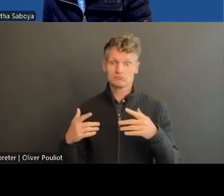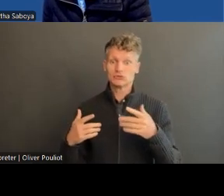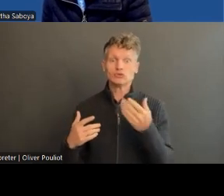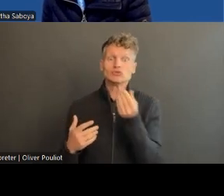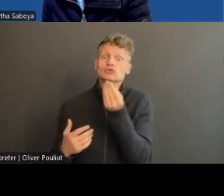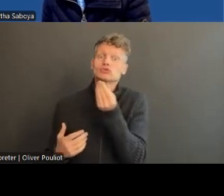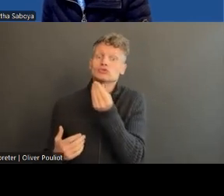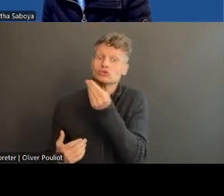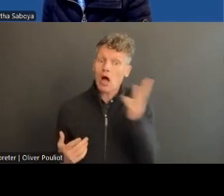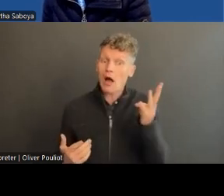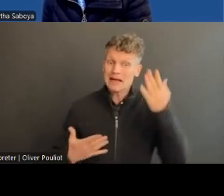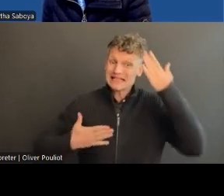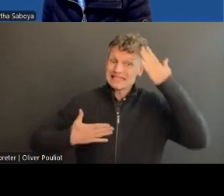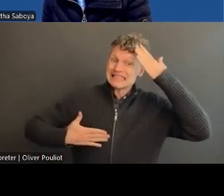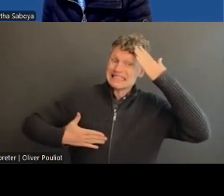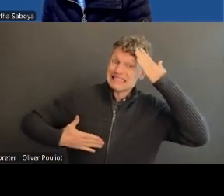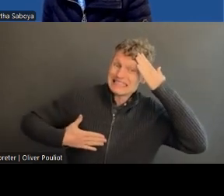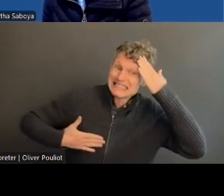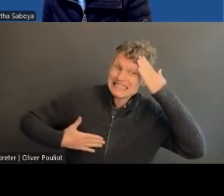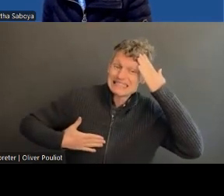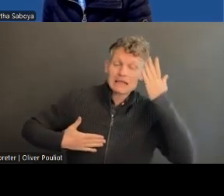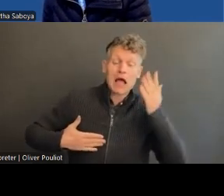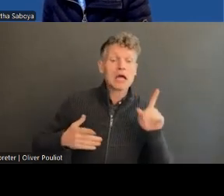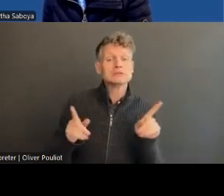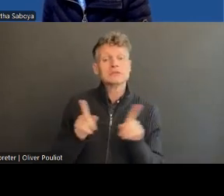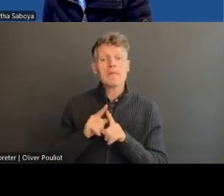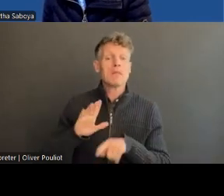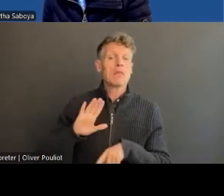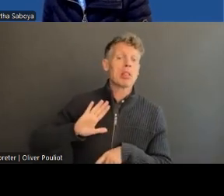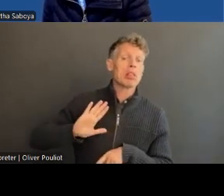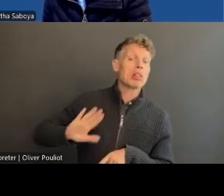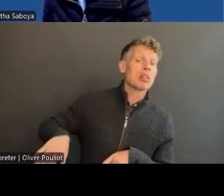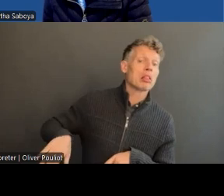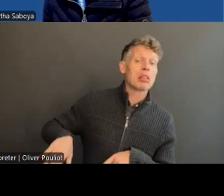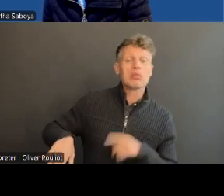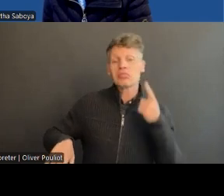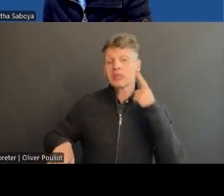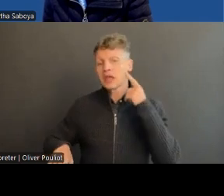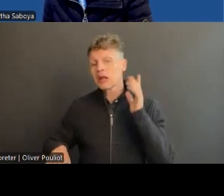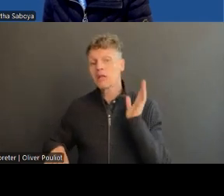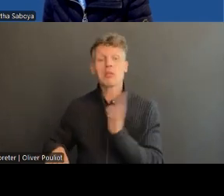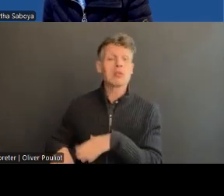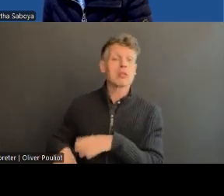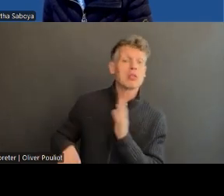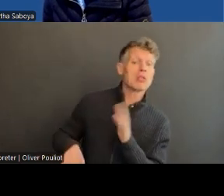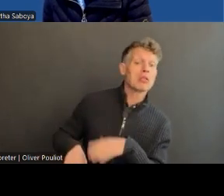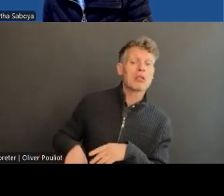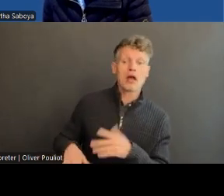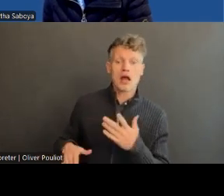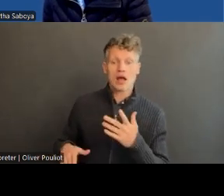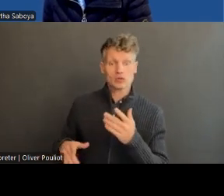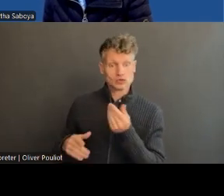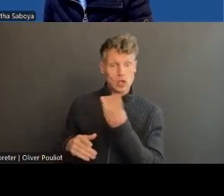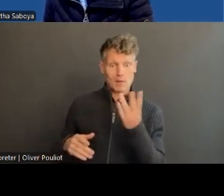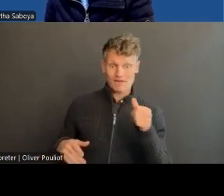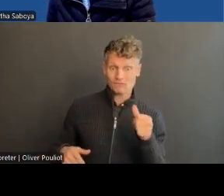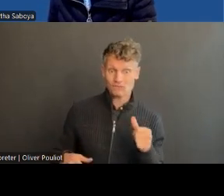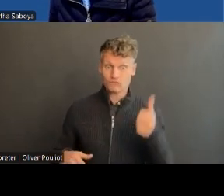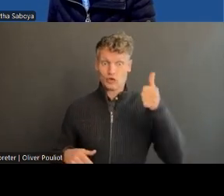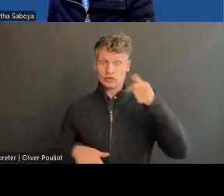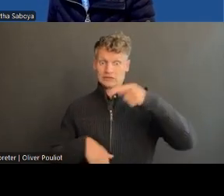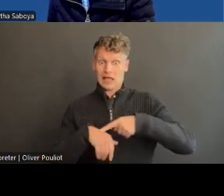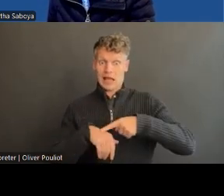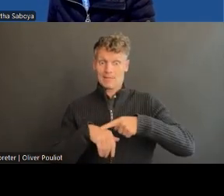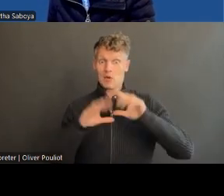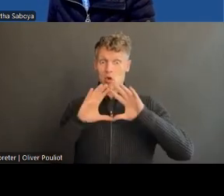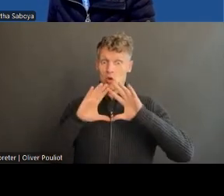por ejemplo, a las enfermedades desatendidas tropicales. Somos una de las regiones que por primera vez los países en